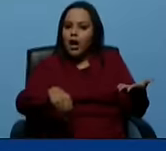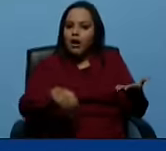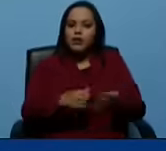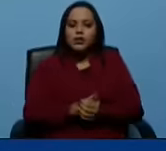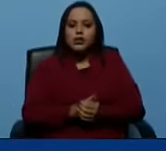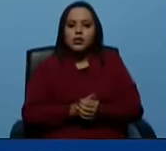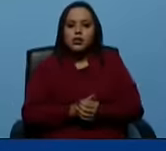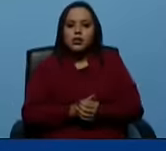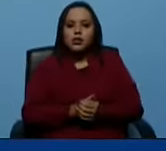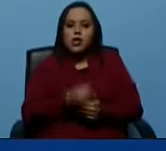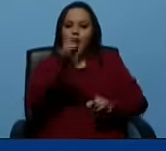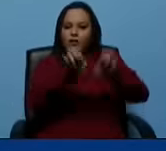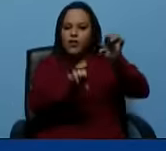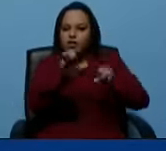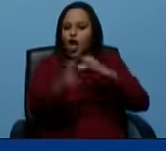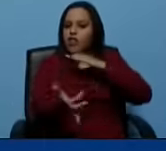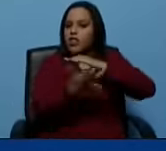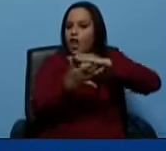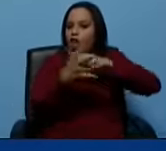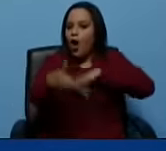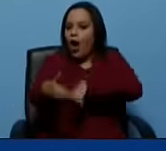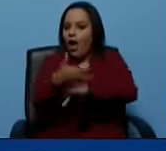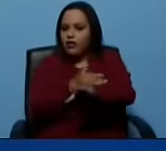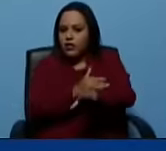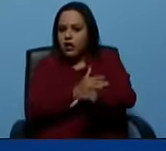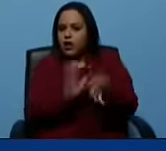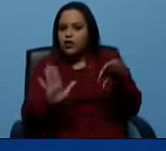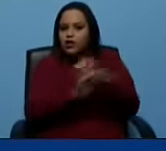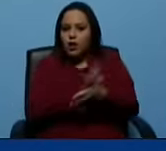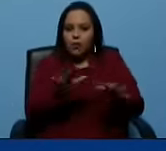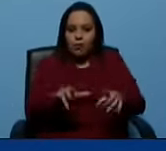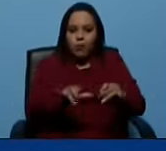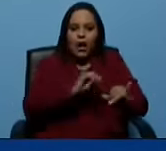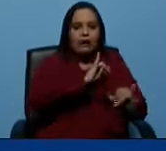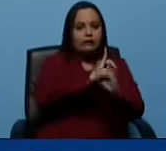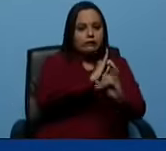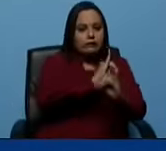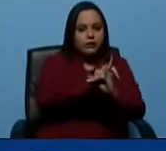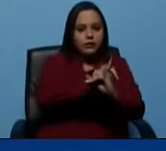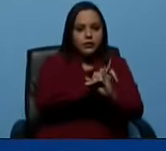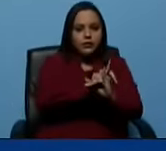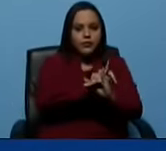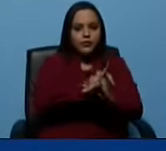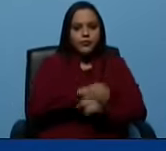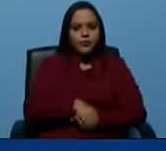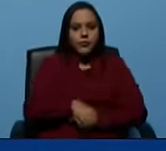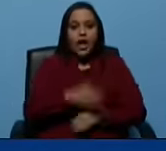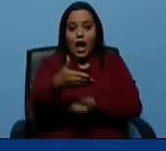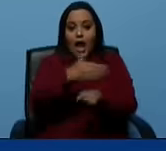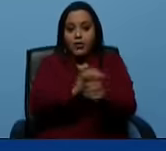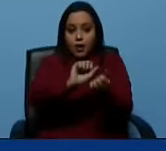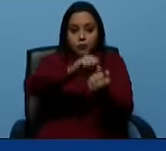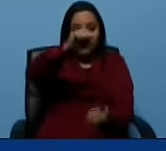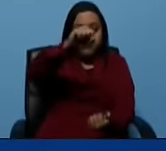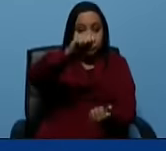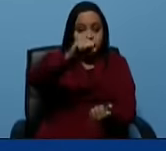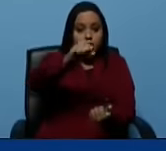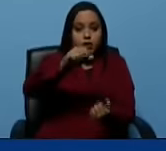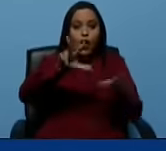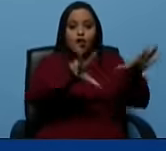peritaje tecnológico que se ha hecho de la página web que ellos publicaron, donde